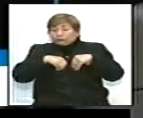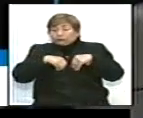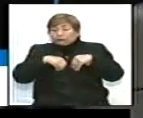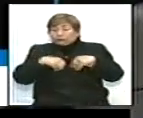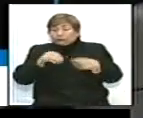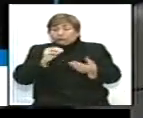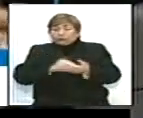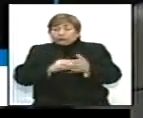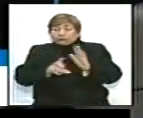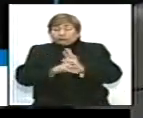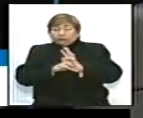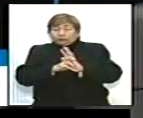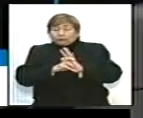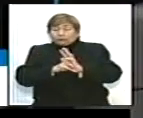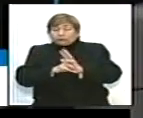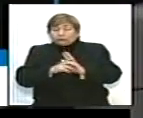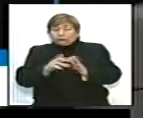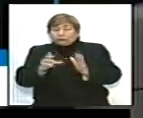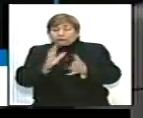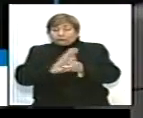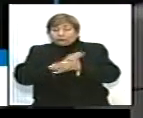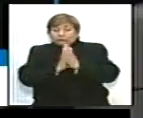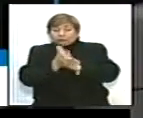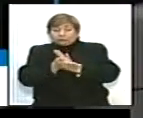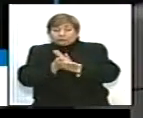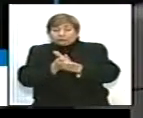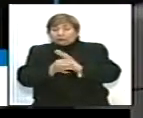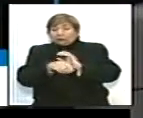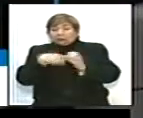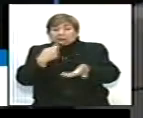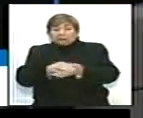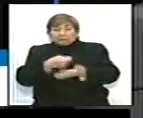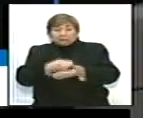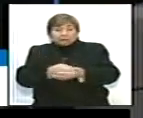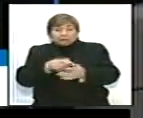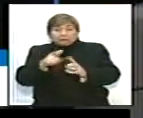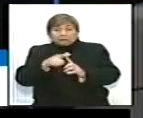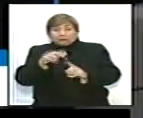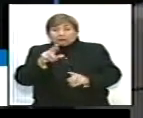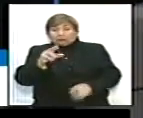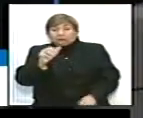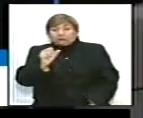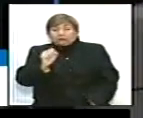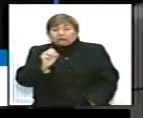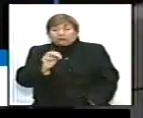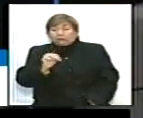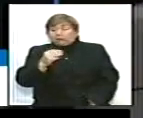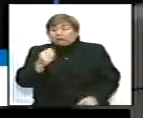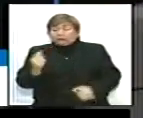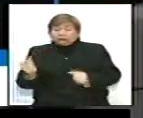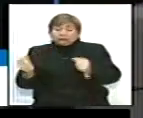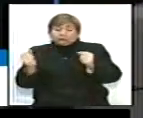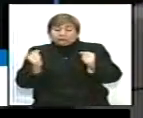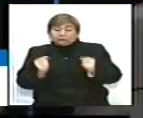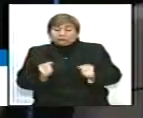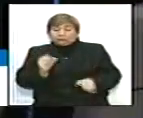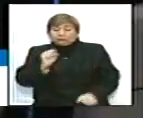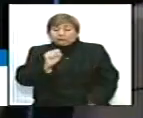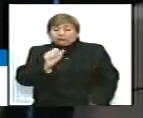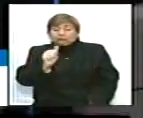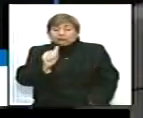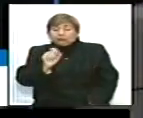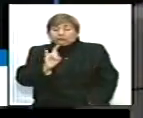una ley que exonera de tributos a estas empresas transnacionales? ¿Cuánto poder tiene la SAUDER para que haya